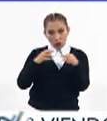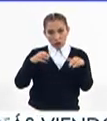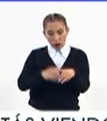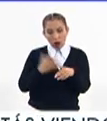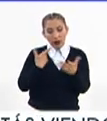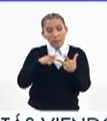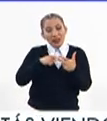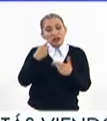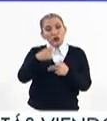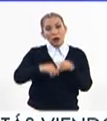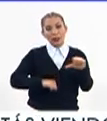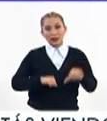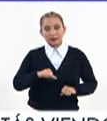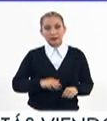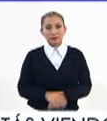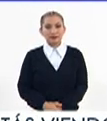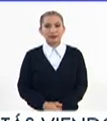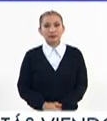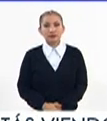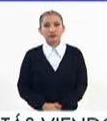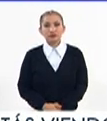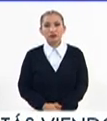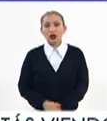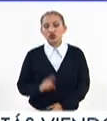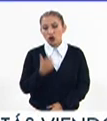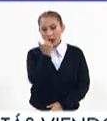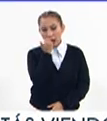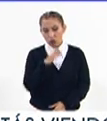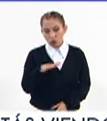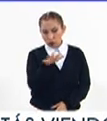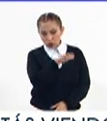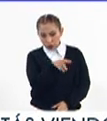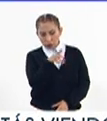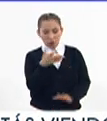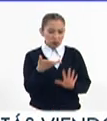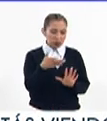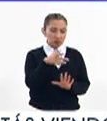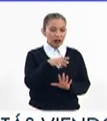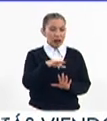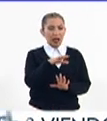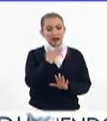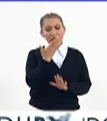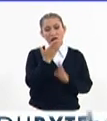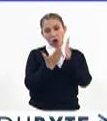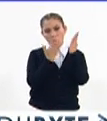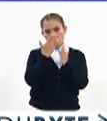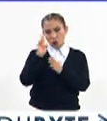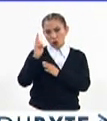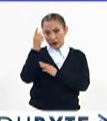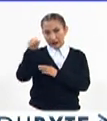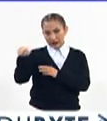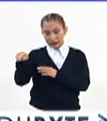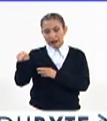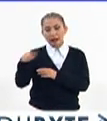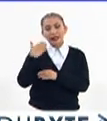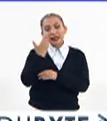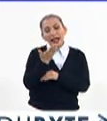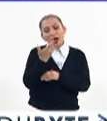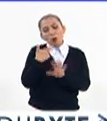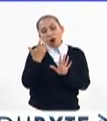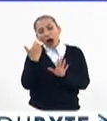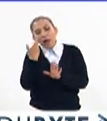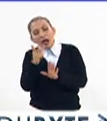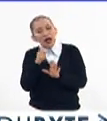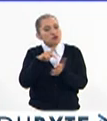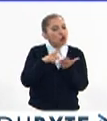encuentro dio inicio a sus actividades. Son estudiantes básicamente de la universidad y lo que buscan es justo